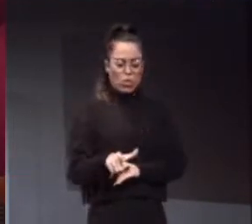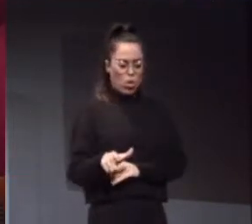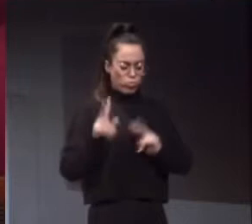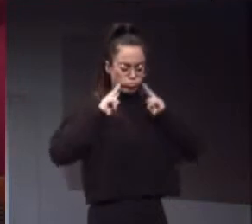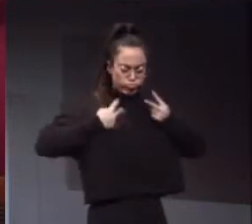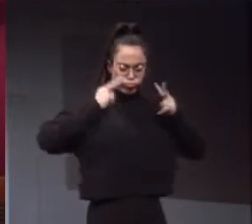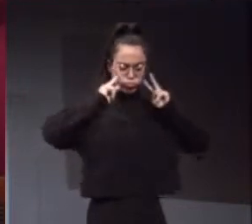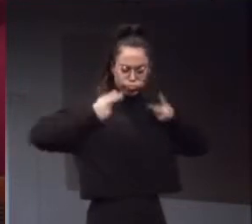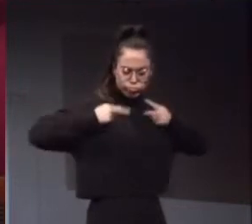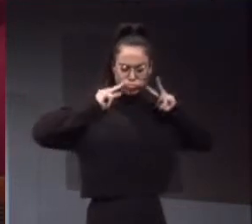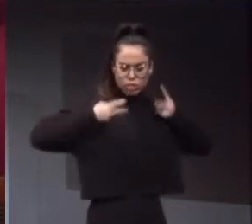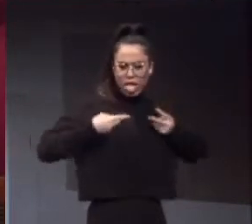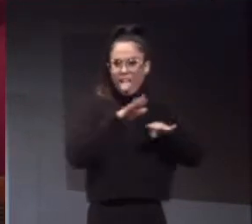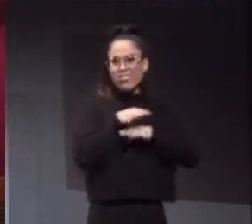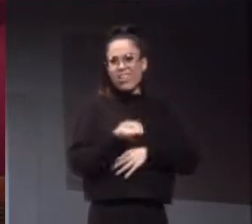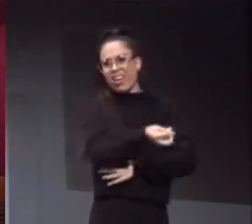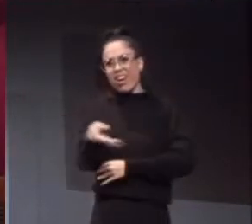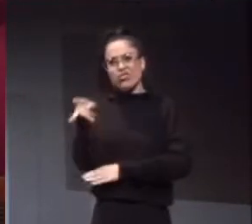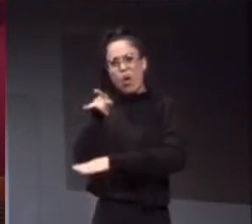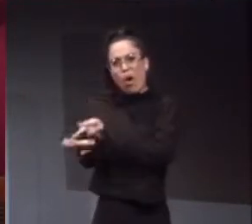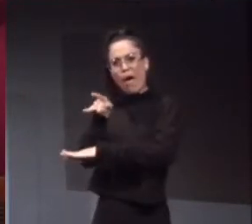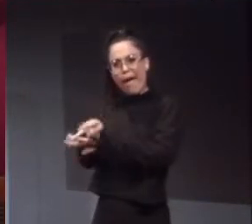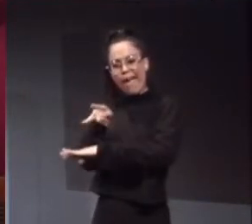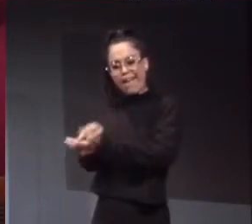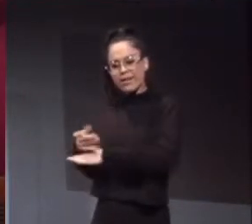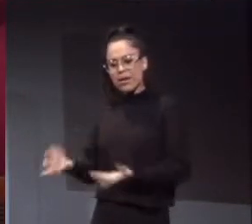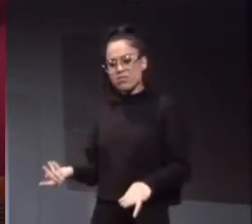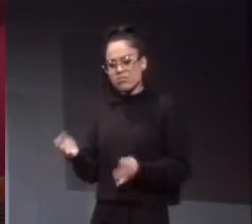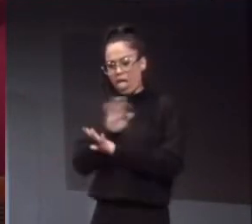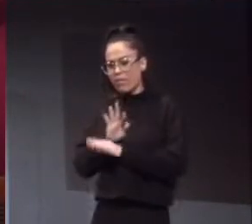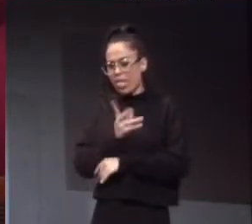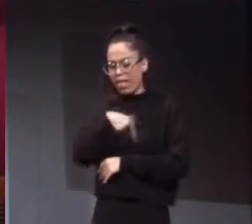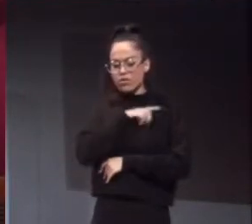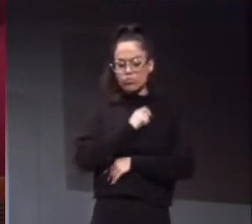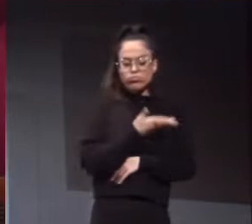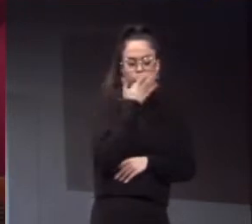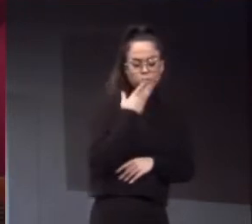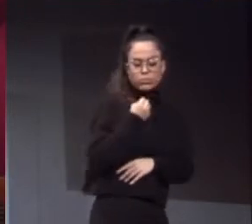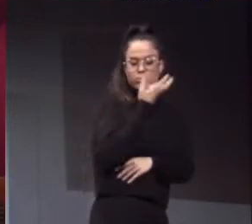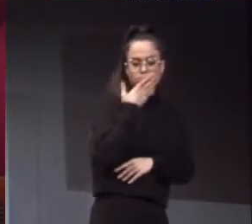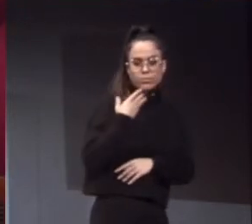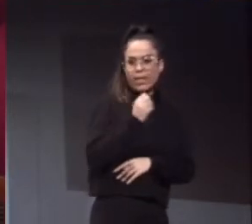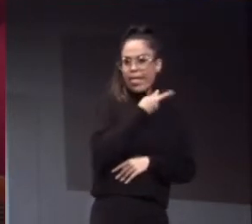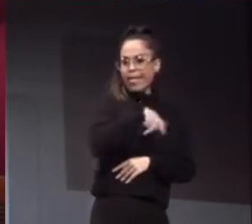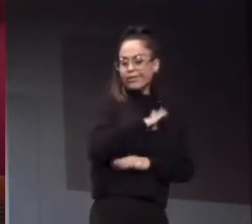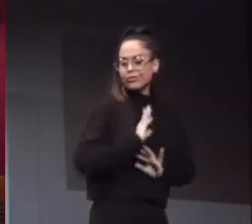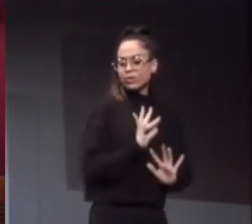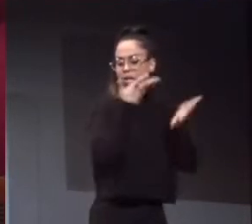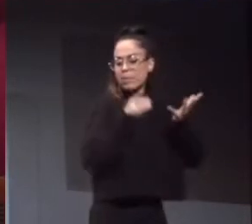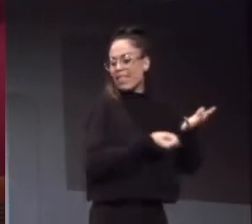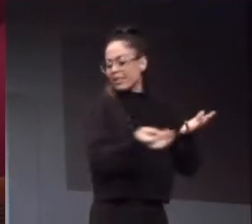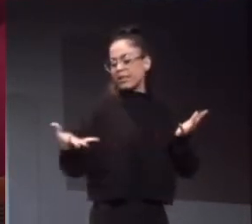a todas ya todos de que verdaderamente tienen algo que decirnos cuando lo que están haciendo es salvar el pellejo y